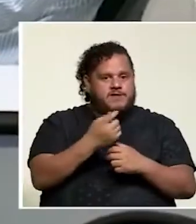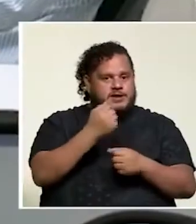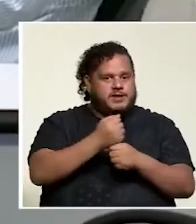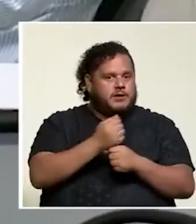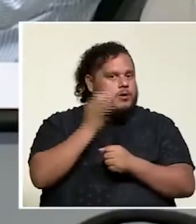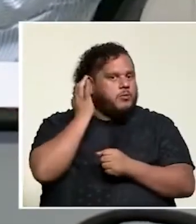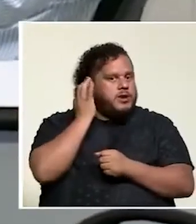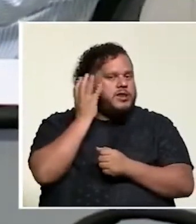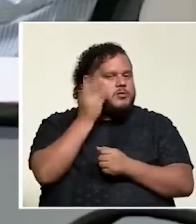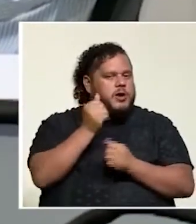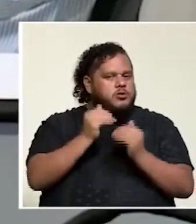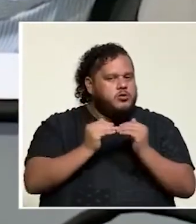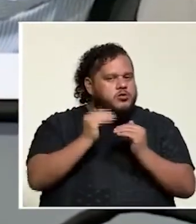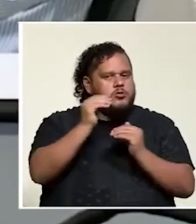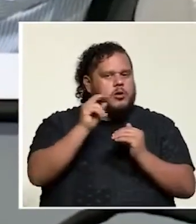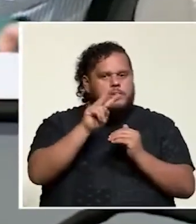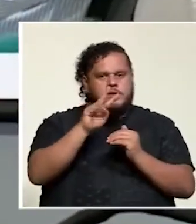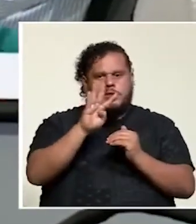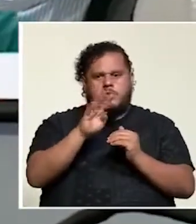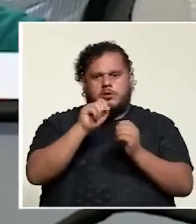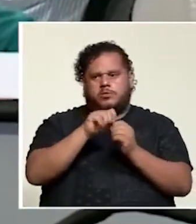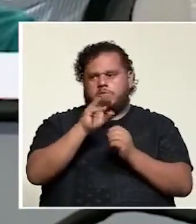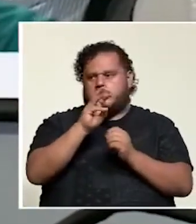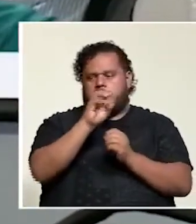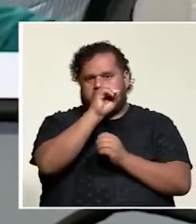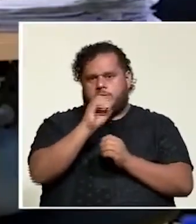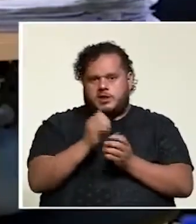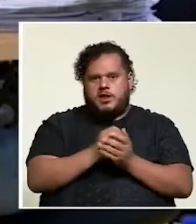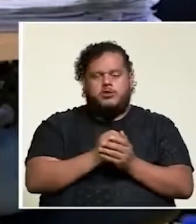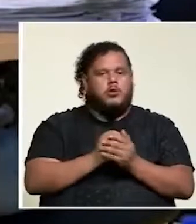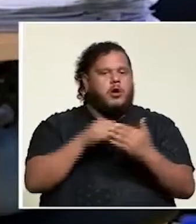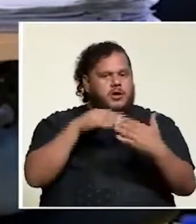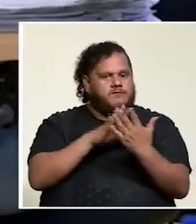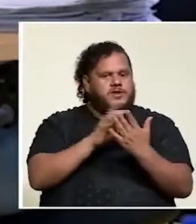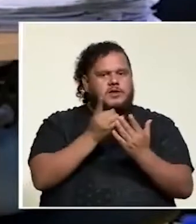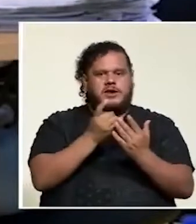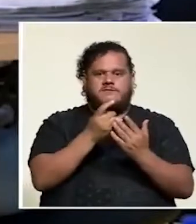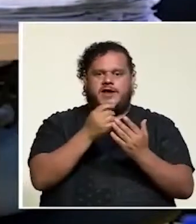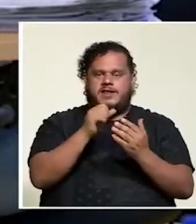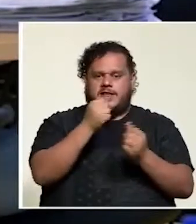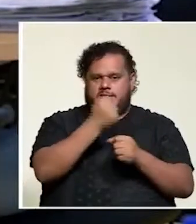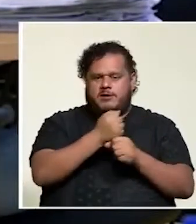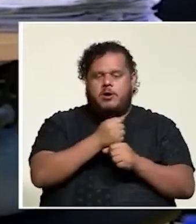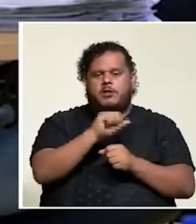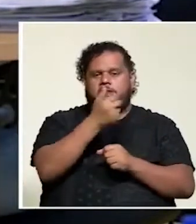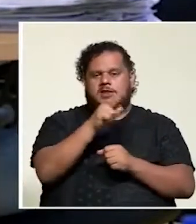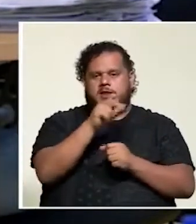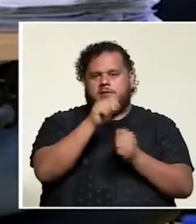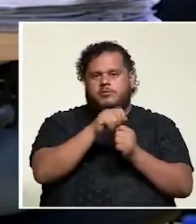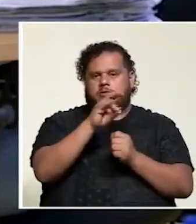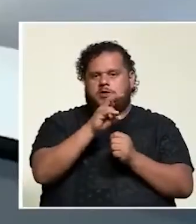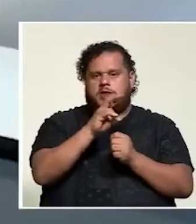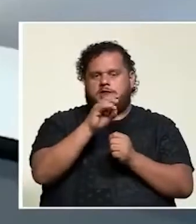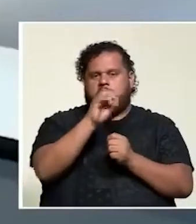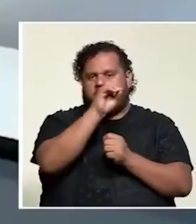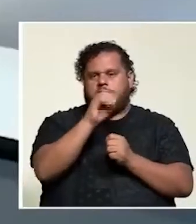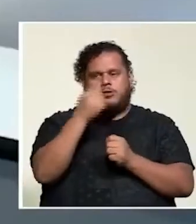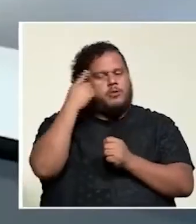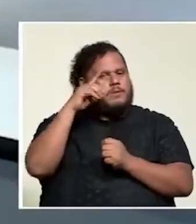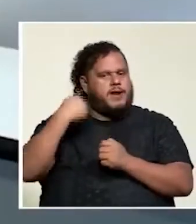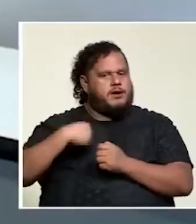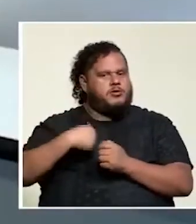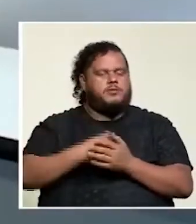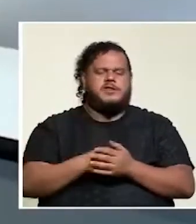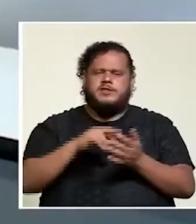en 24,6%, frente a un desempleo del 13,7% para los hombres.